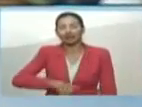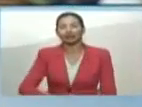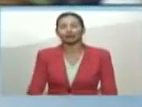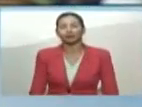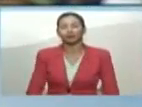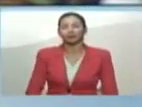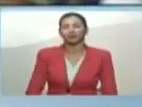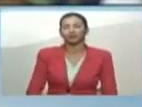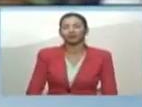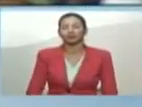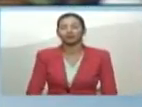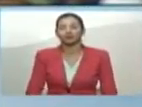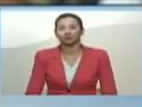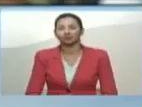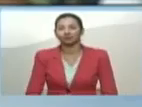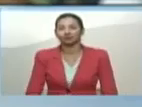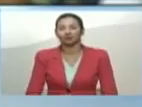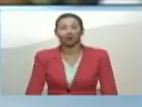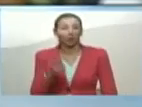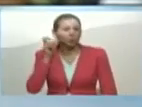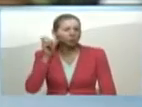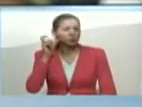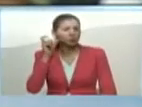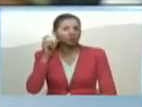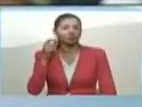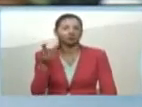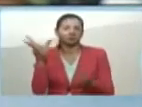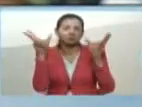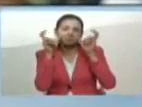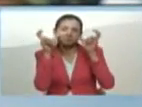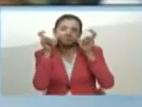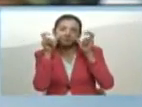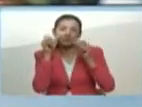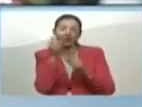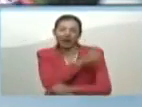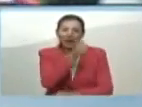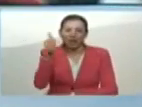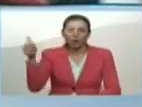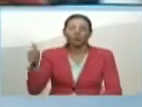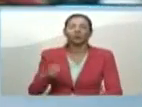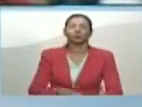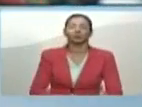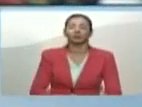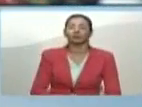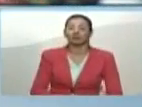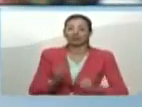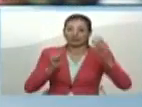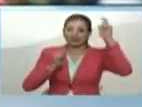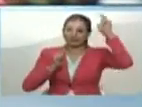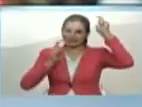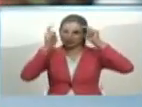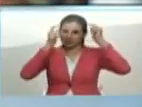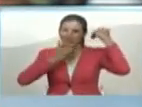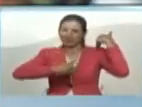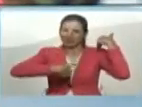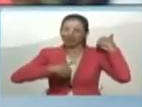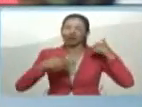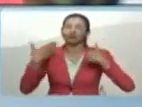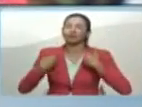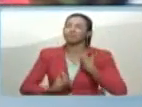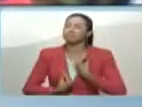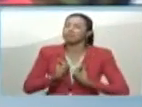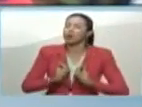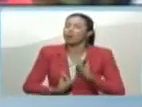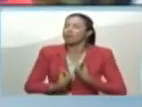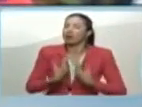escuchar a estos compatriotas, la preocupación del presidente Chávez más importante en sus